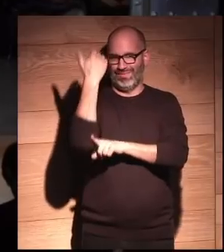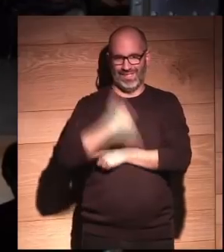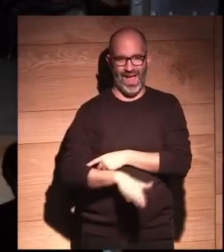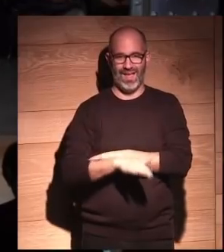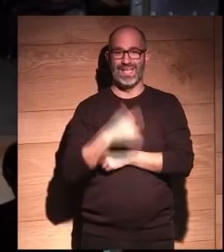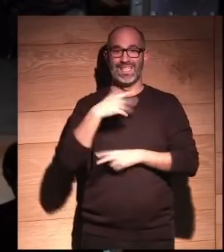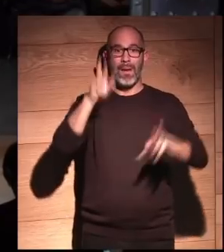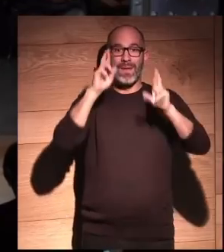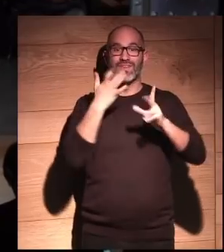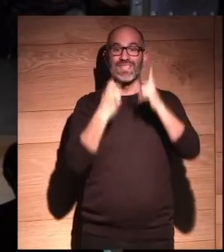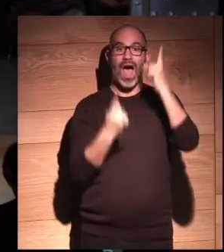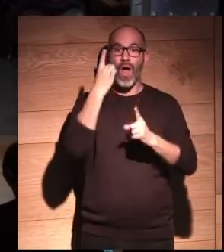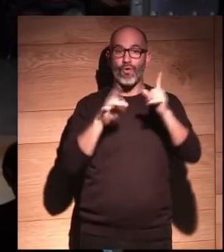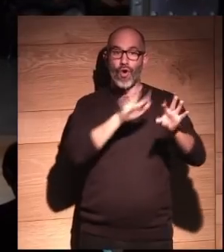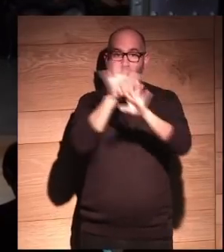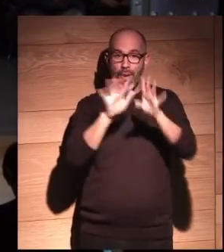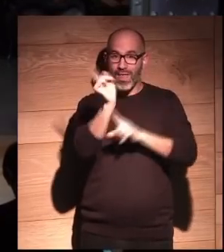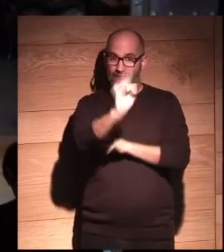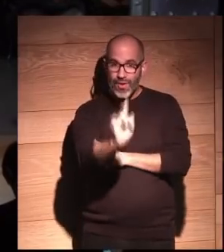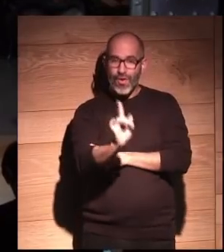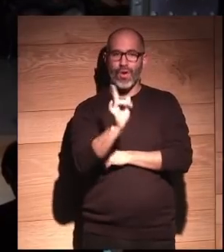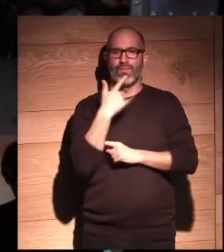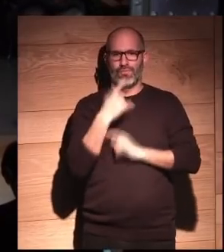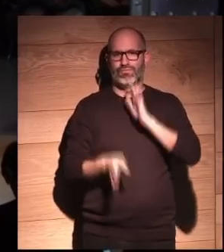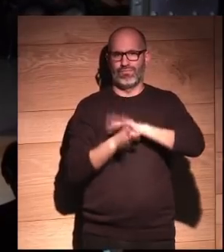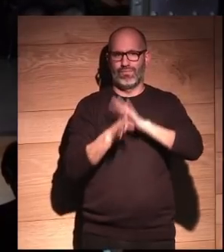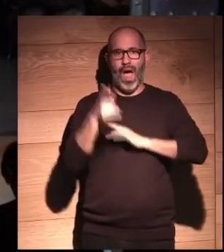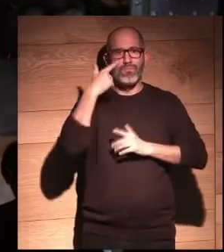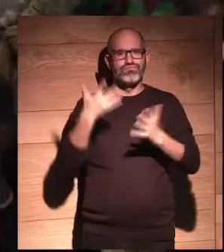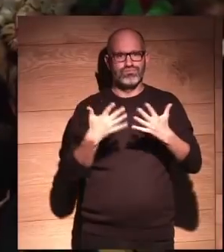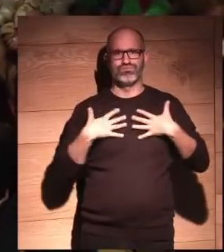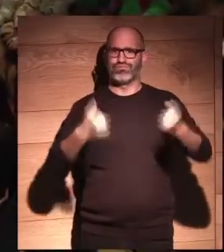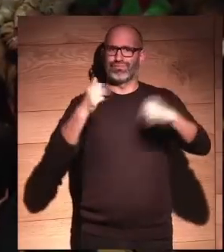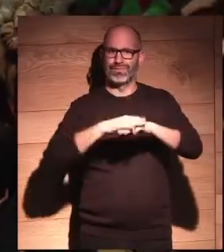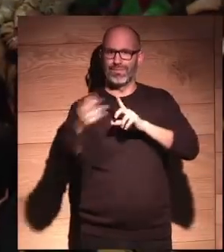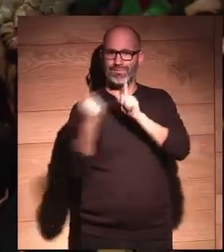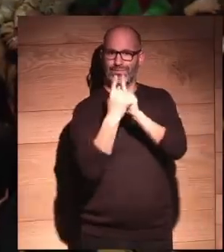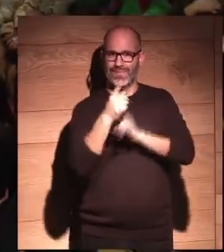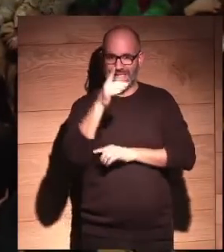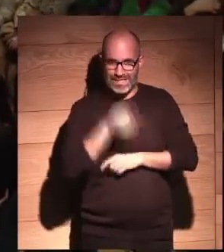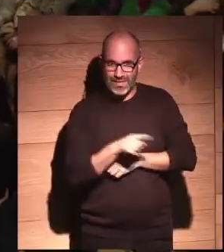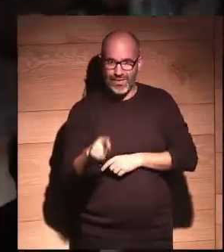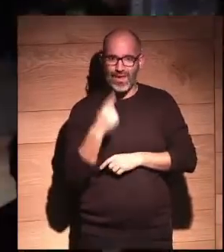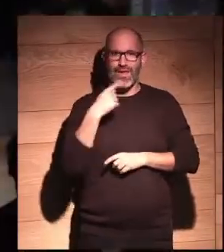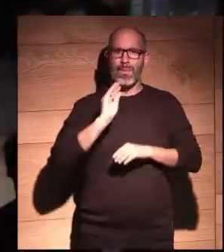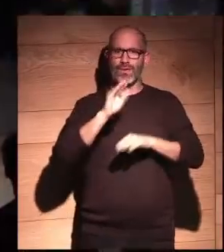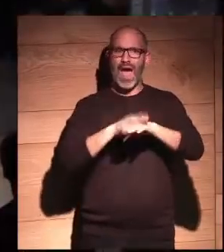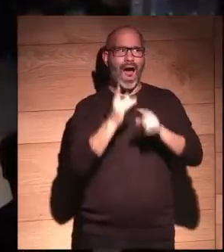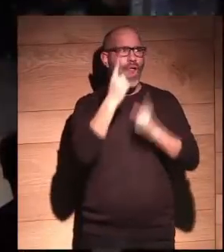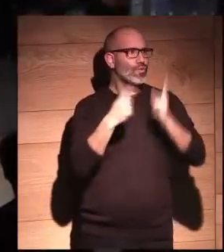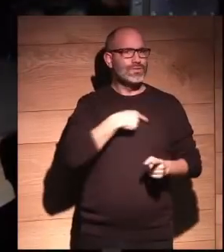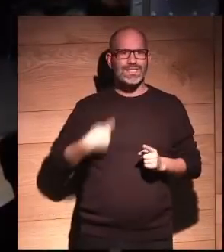que sí. Si hay alguien que no le haya convencido... Hay alguno dudoso por ahí, yo creo que tienes que seguir un poco más. Que se atreva. Hay dudosos ahí al fondo. Yo quería preguntar si hay algún chino en la